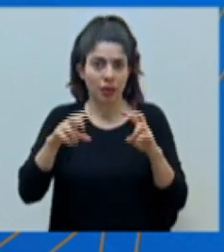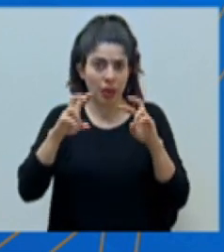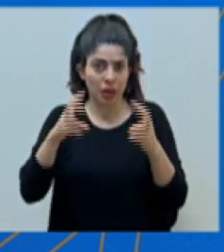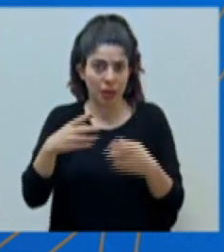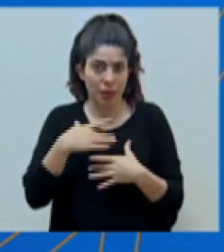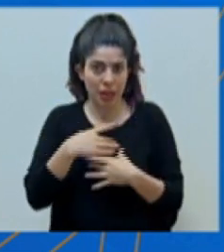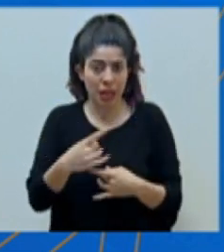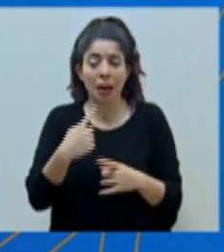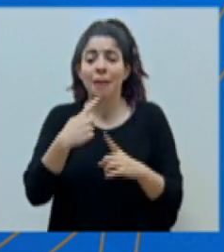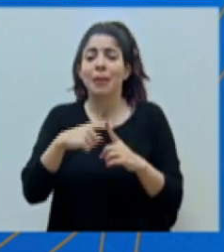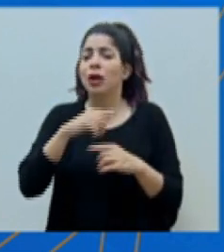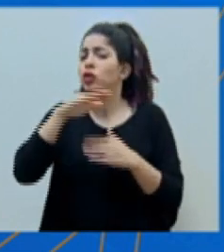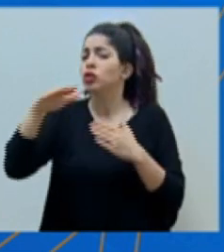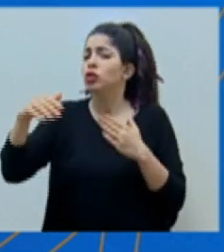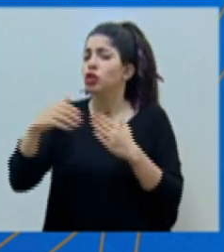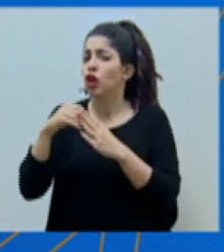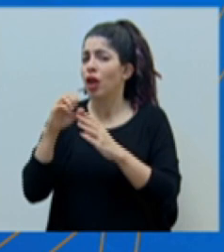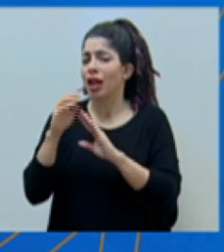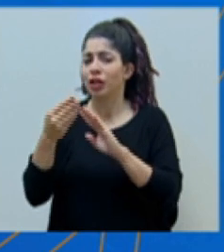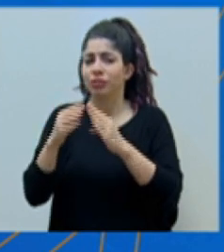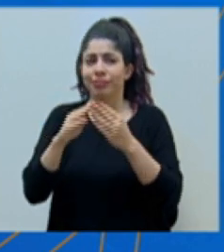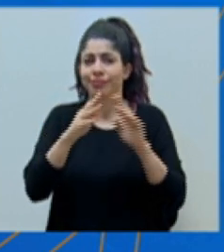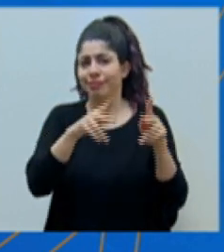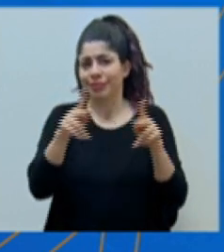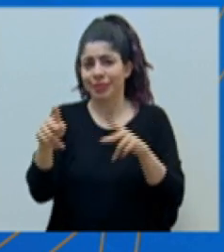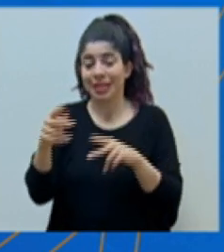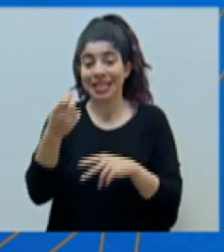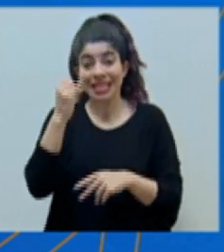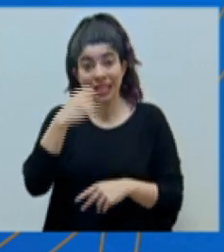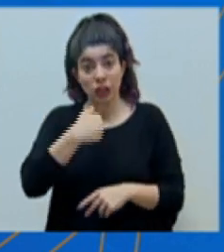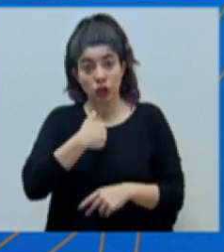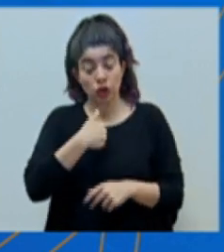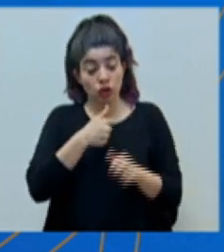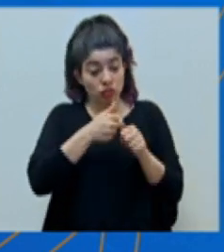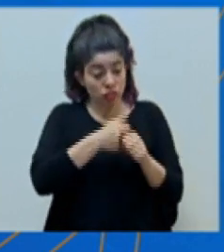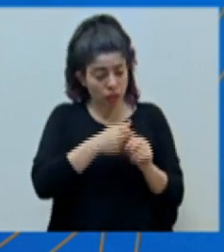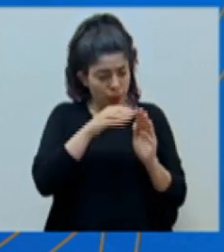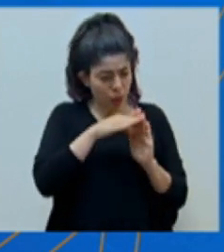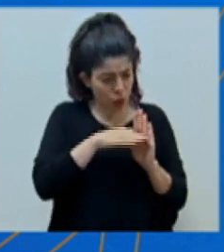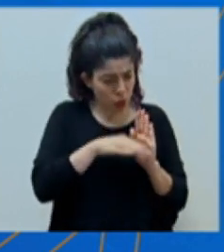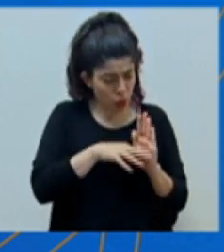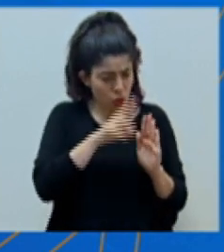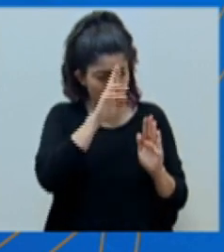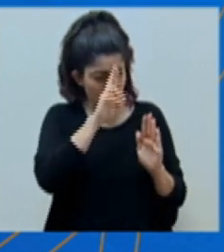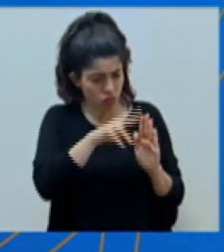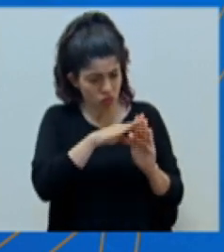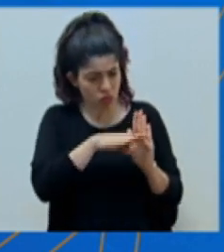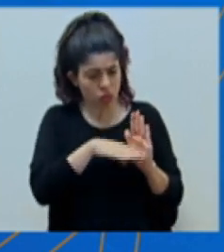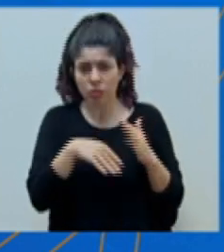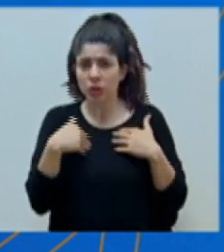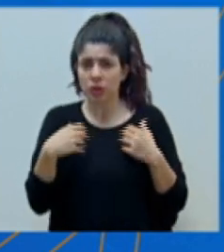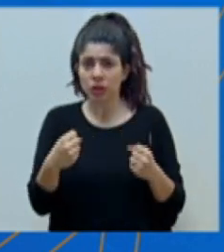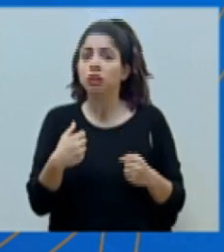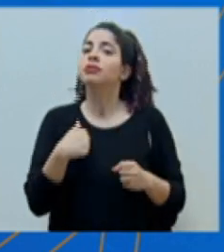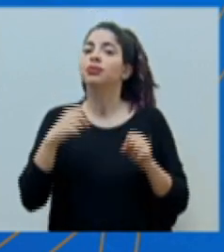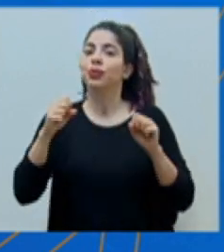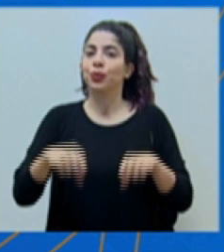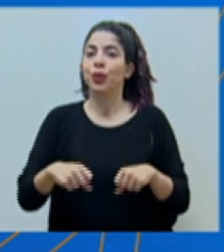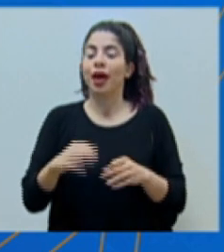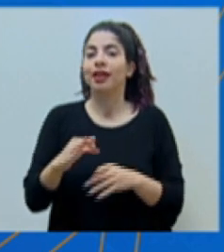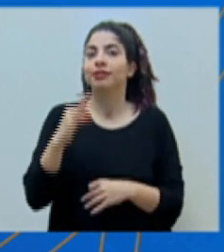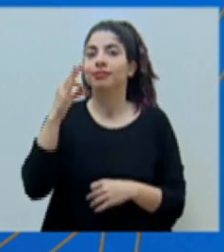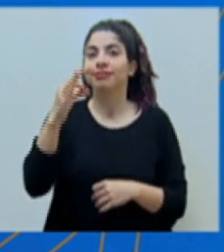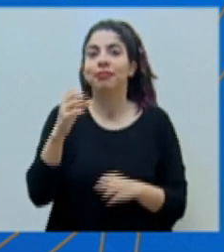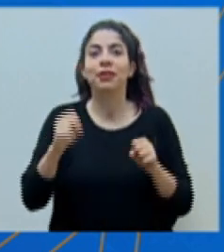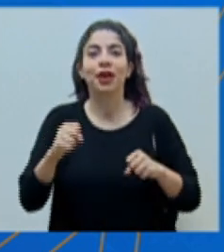y de toda la sociedad civil. En la medida que nosotros atendamos los protocolos, atendamos las disposiciones sanitarias, vamos a tener mayor posibilidad